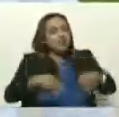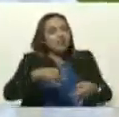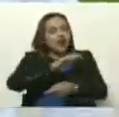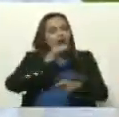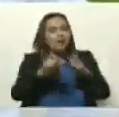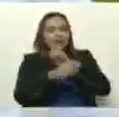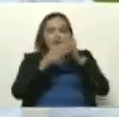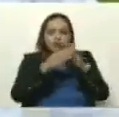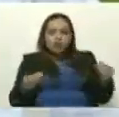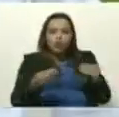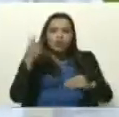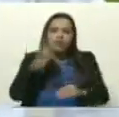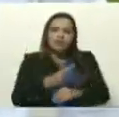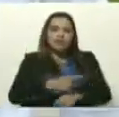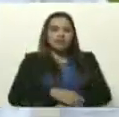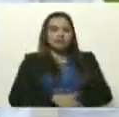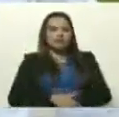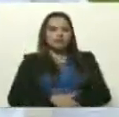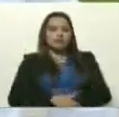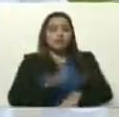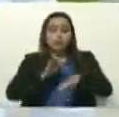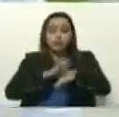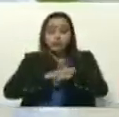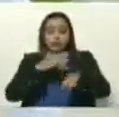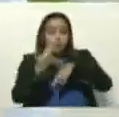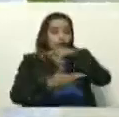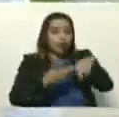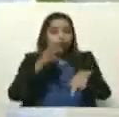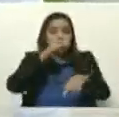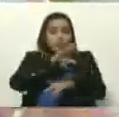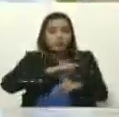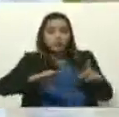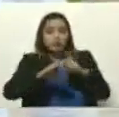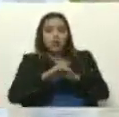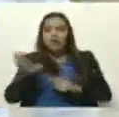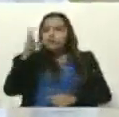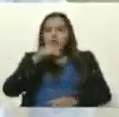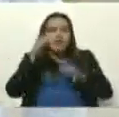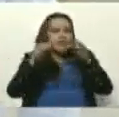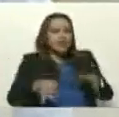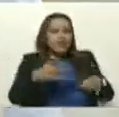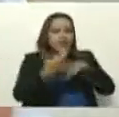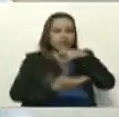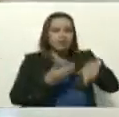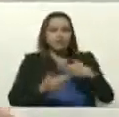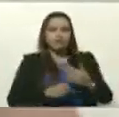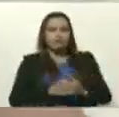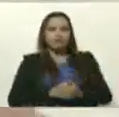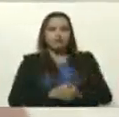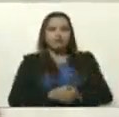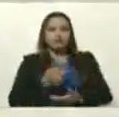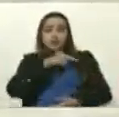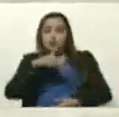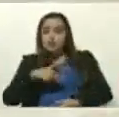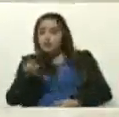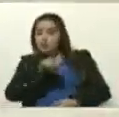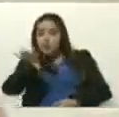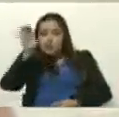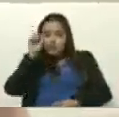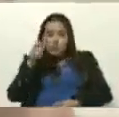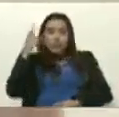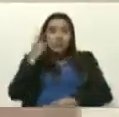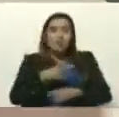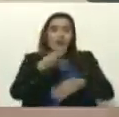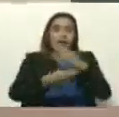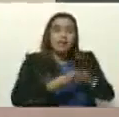todo lo que haya que cambiar porque si la revolución no es cultural no existe ninguna revolución y si nosotros nos entendemos que tenemos que construir